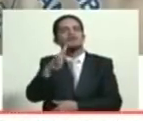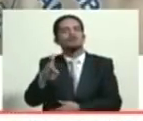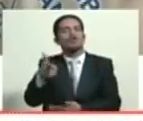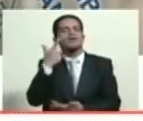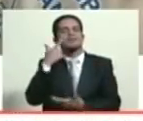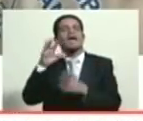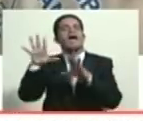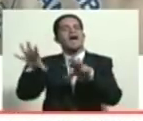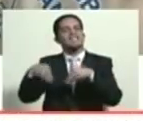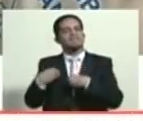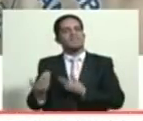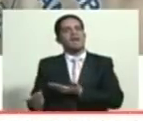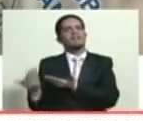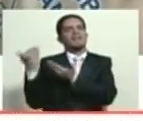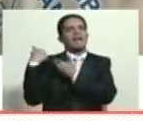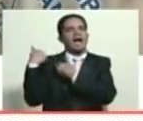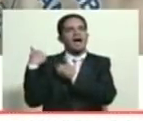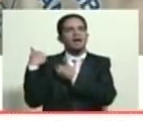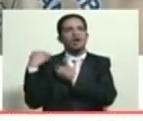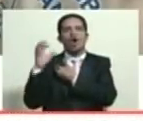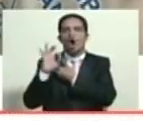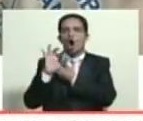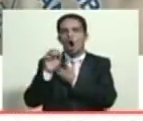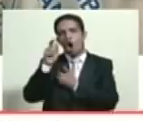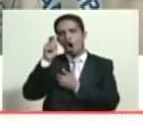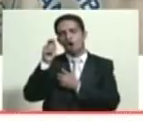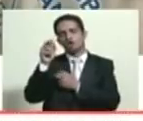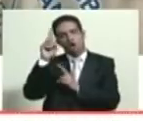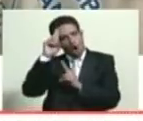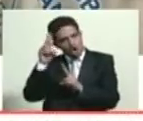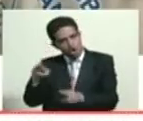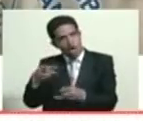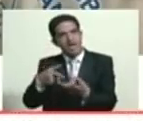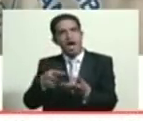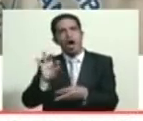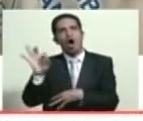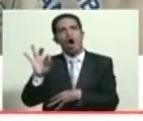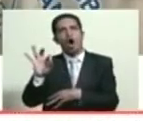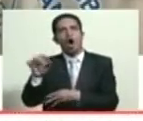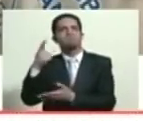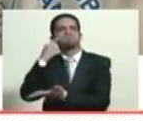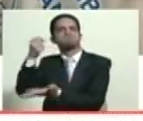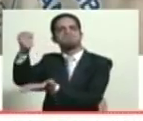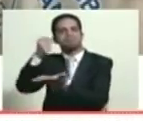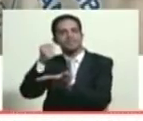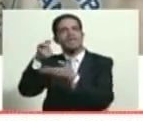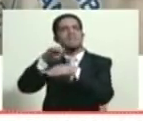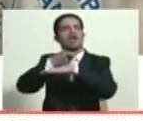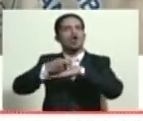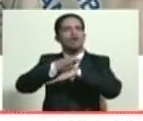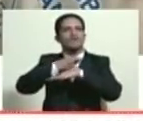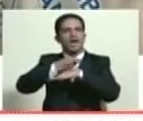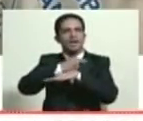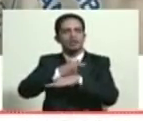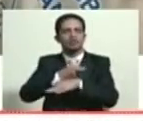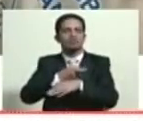aceptar cargos, honores o recompensas de gobiernos extranjeros, entre las que se